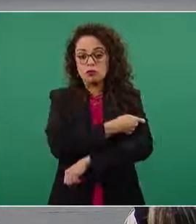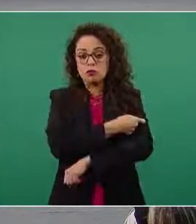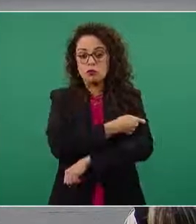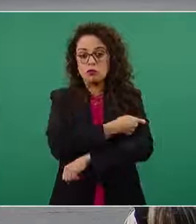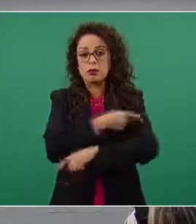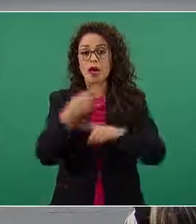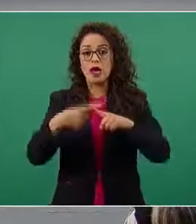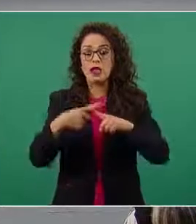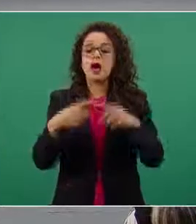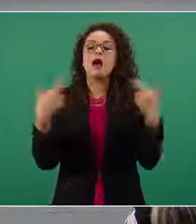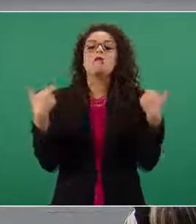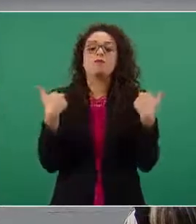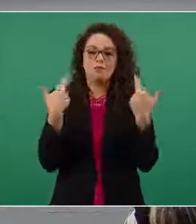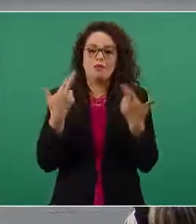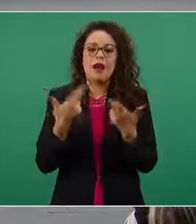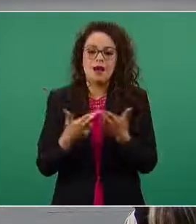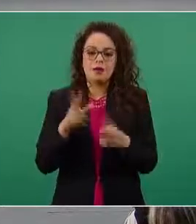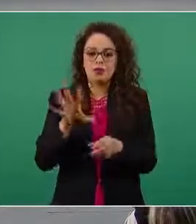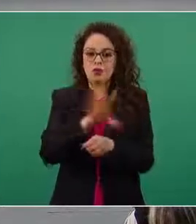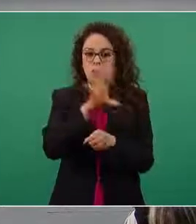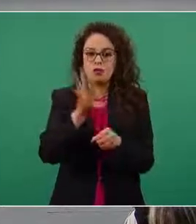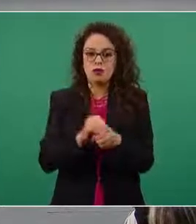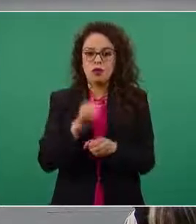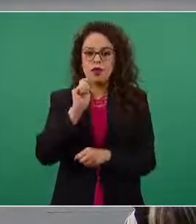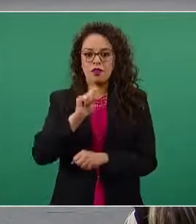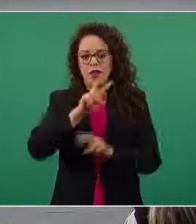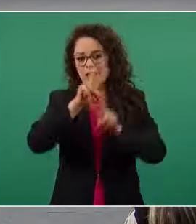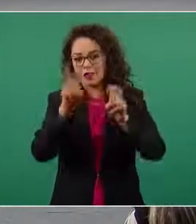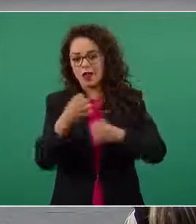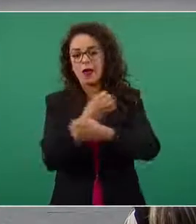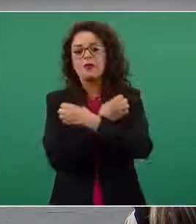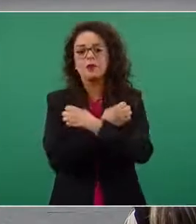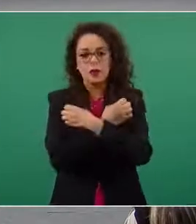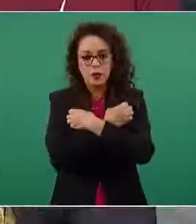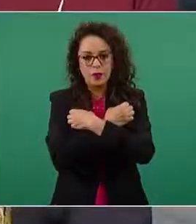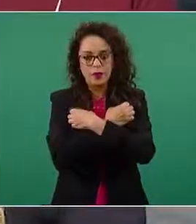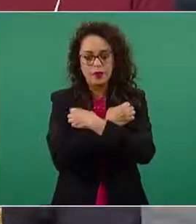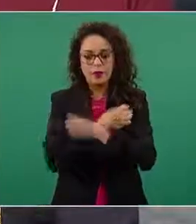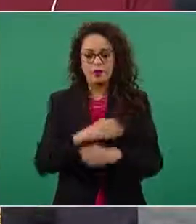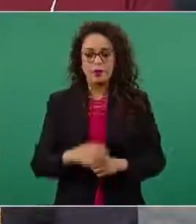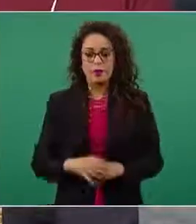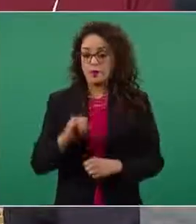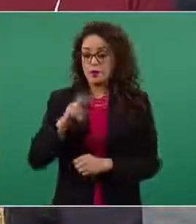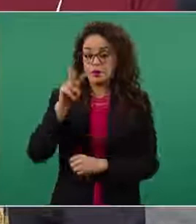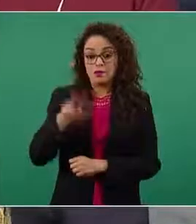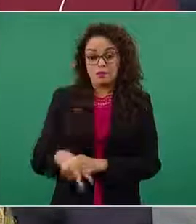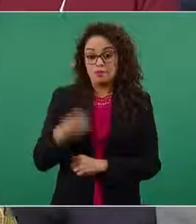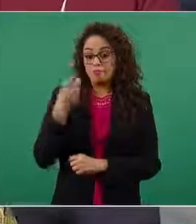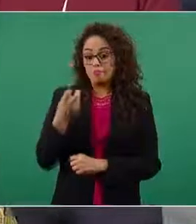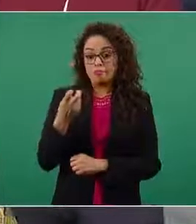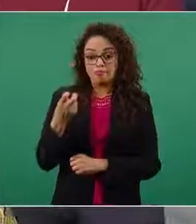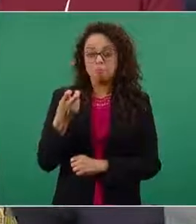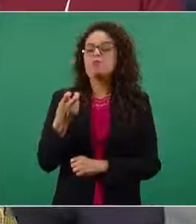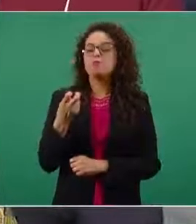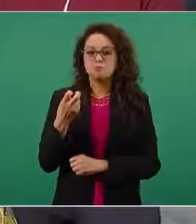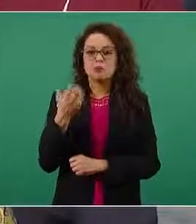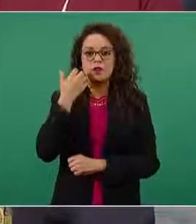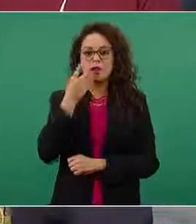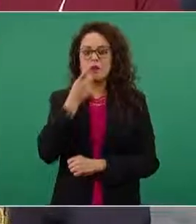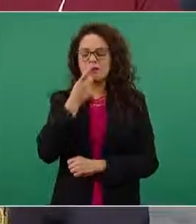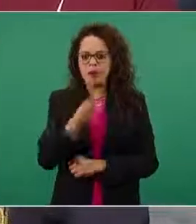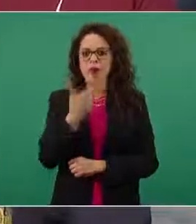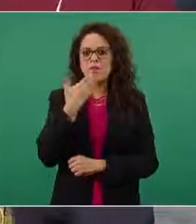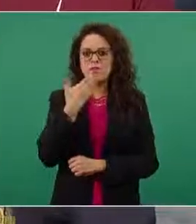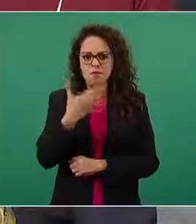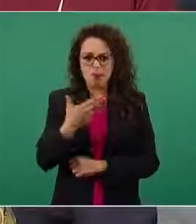los maestros, las maestras y todos los docentes de México. Entonces, la verdad que esto augura un muy buen ritmo, tanto en